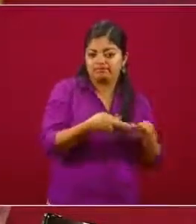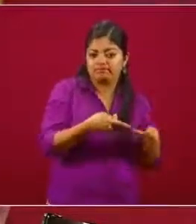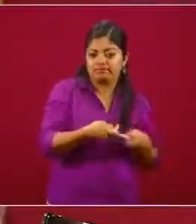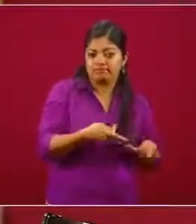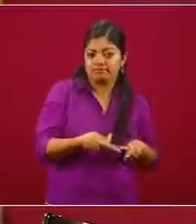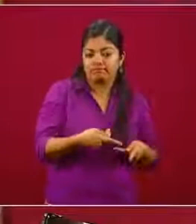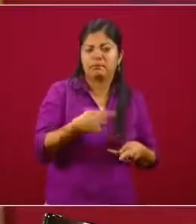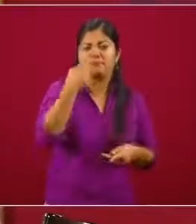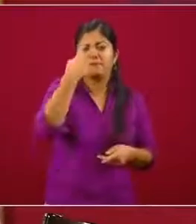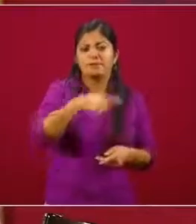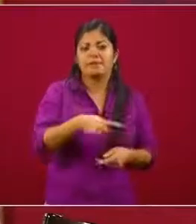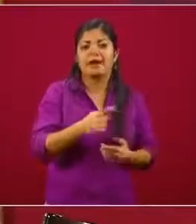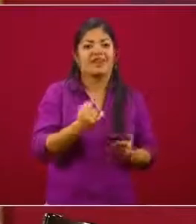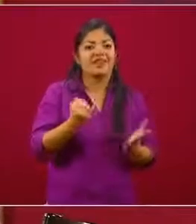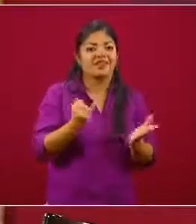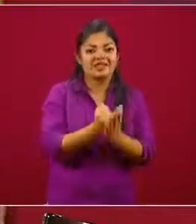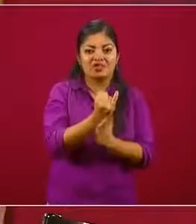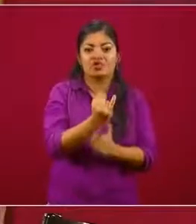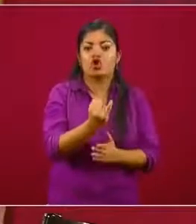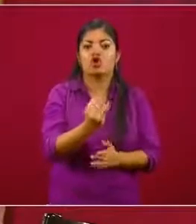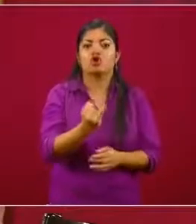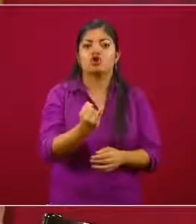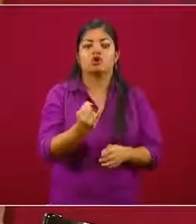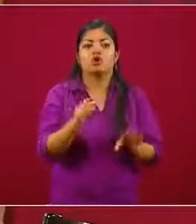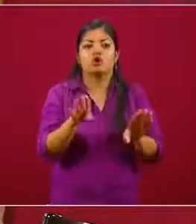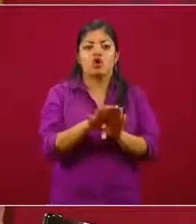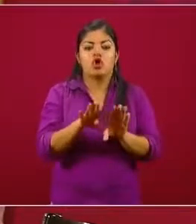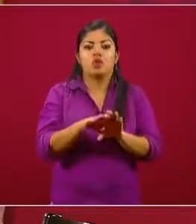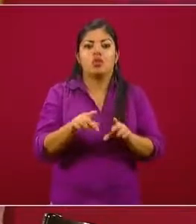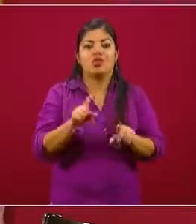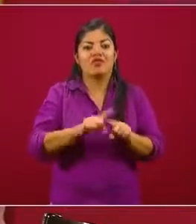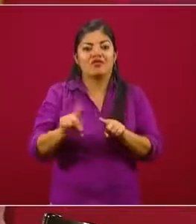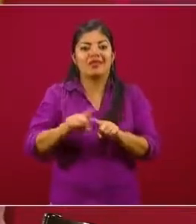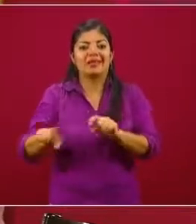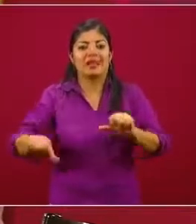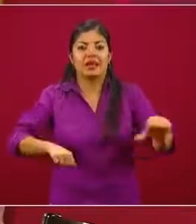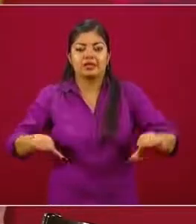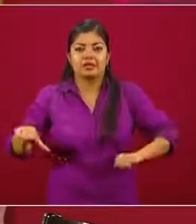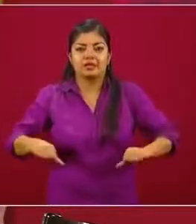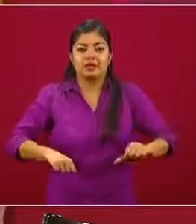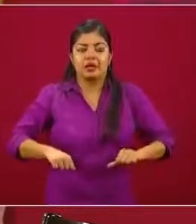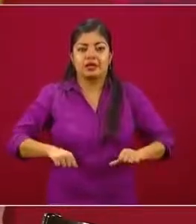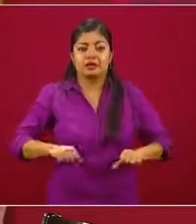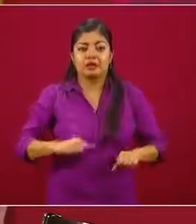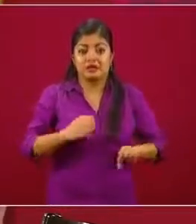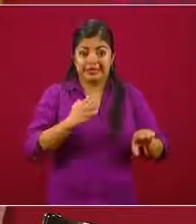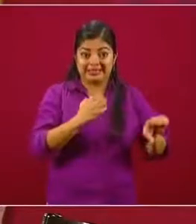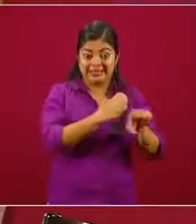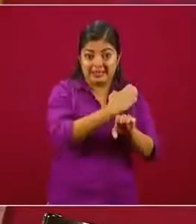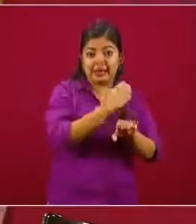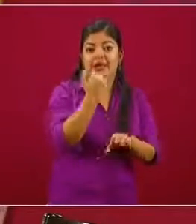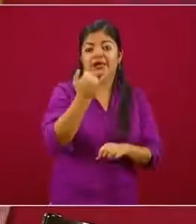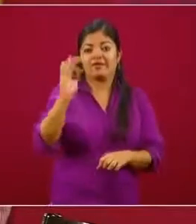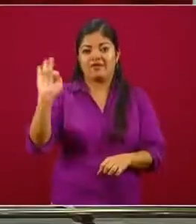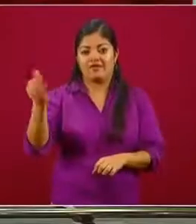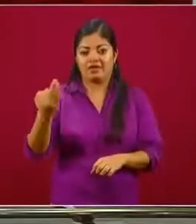complementen las decisiones y las disposiciones y las actividades del nivel estatal y el nivel federal.